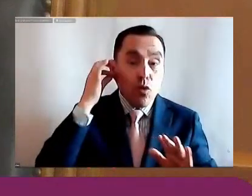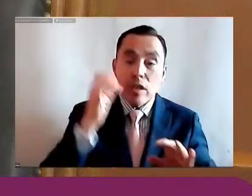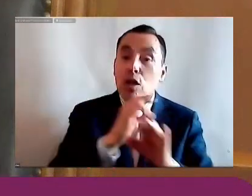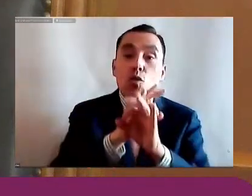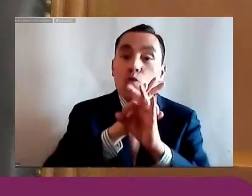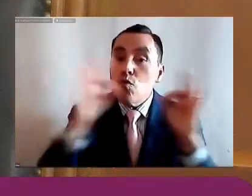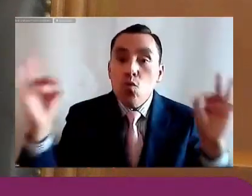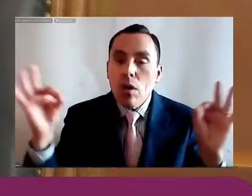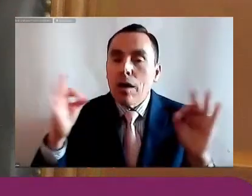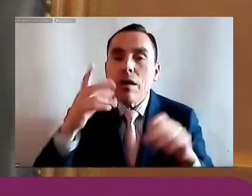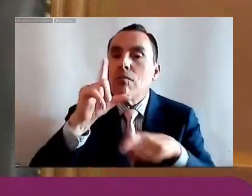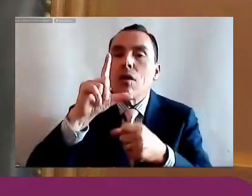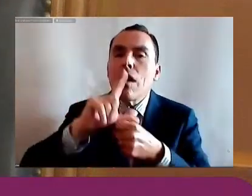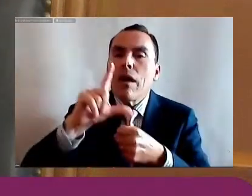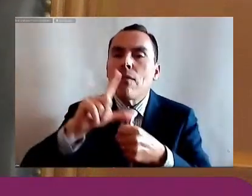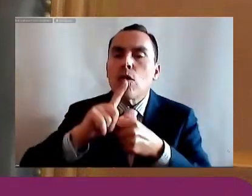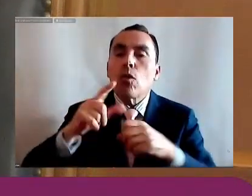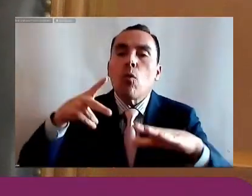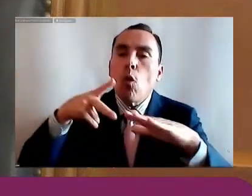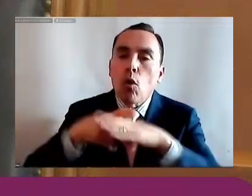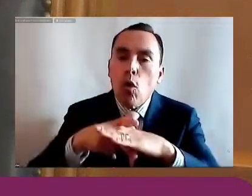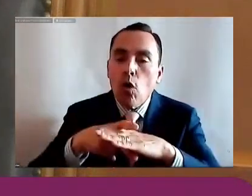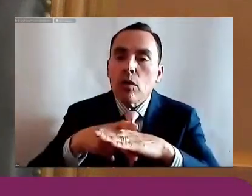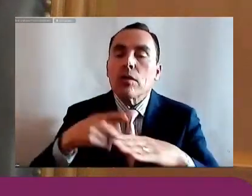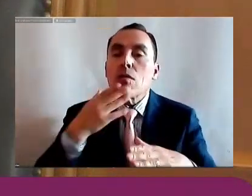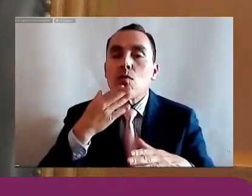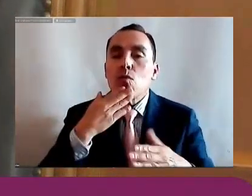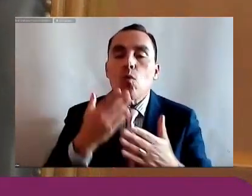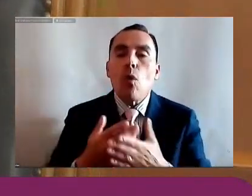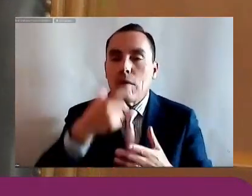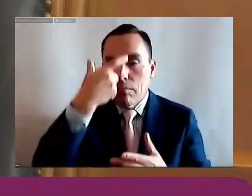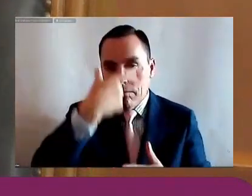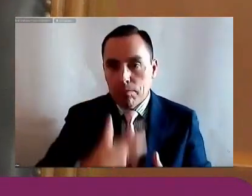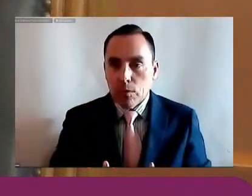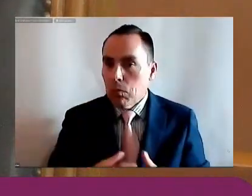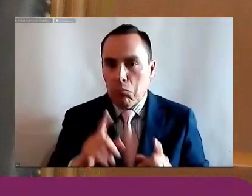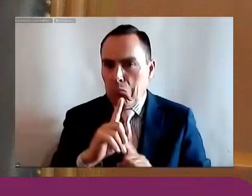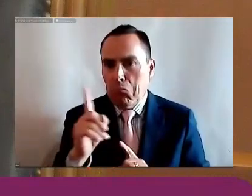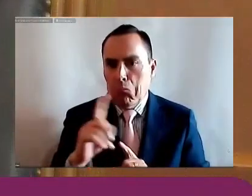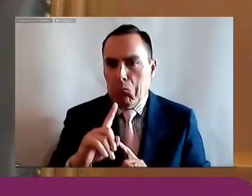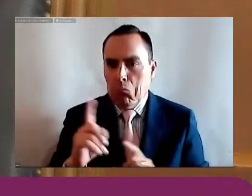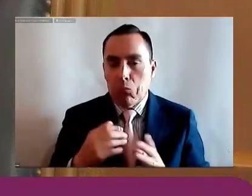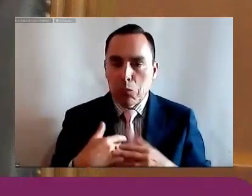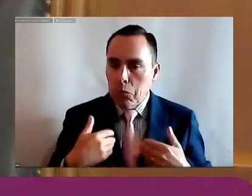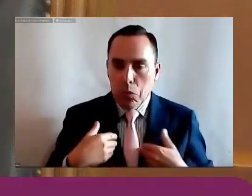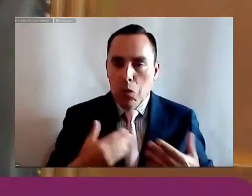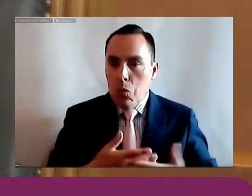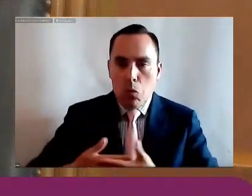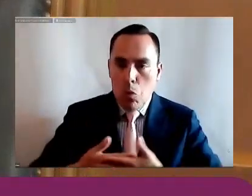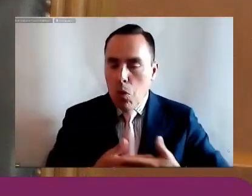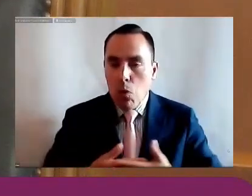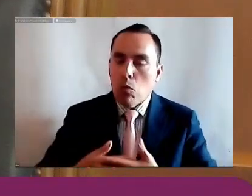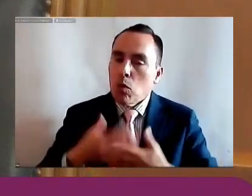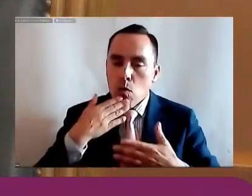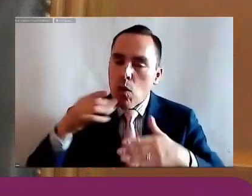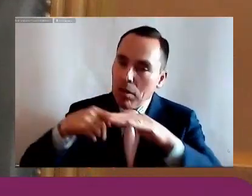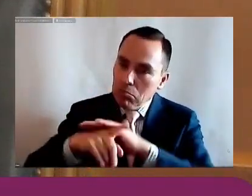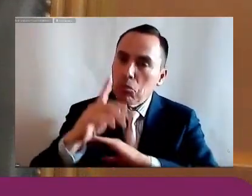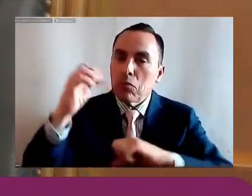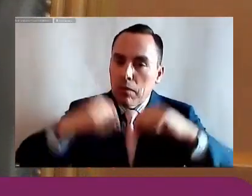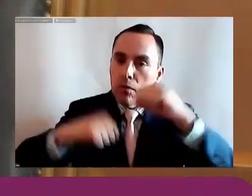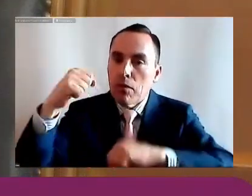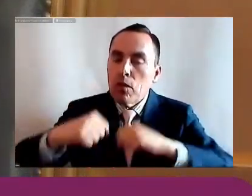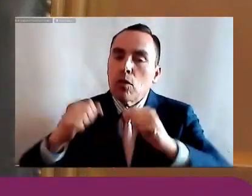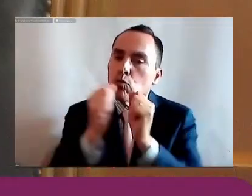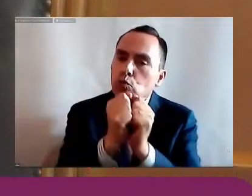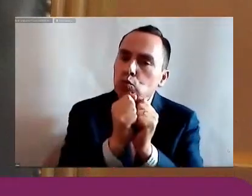laboral como un corte con nuestras vidas personales o familiares. Tienen que estar de alguna manera cerca, y